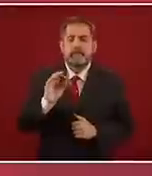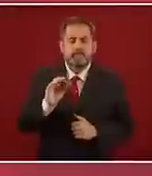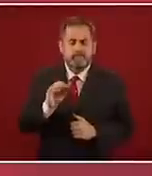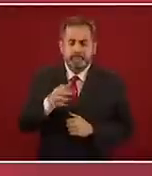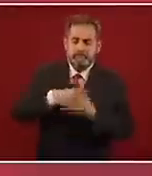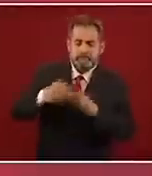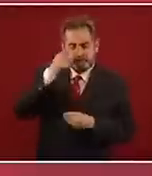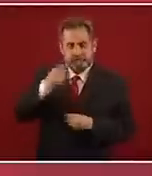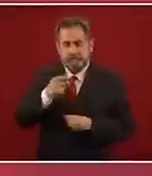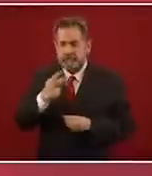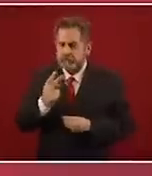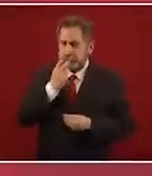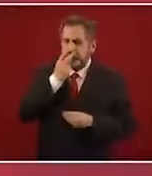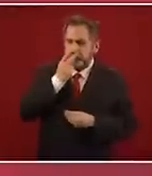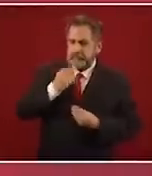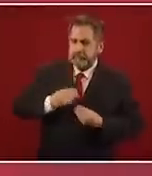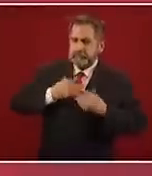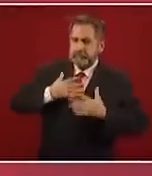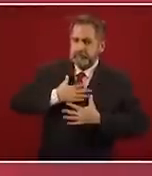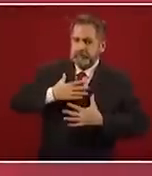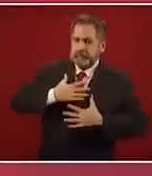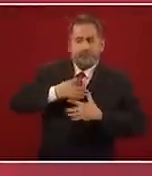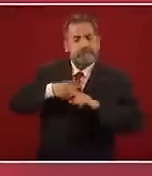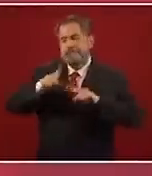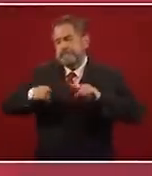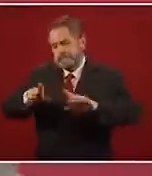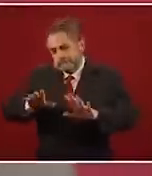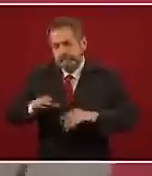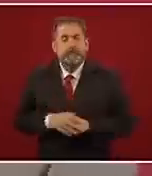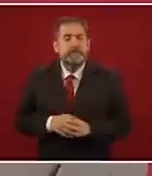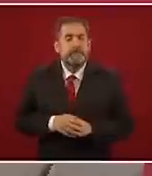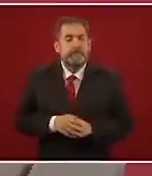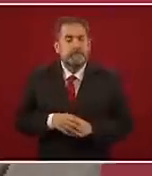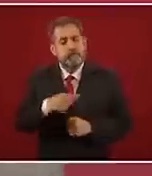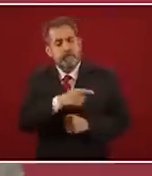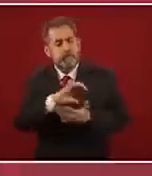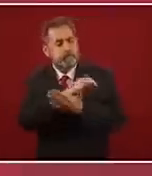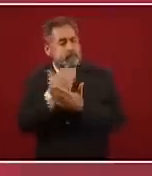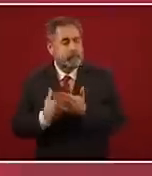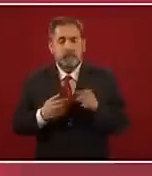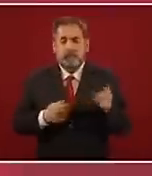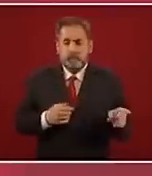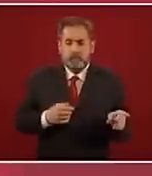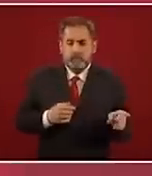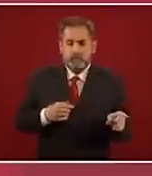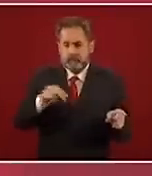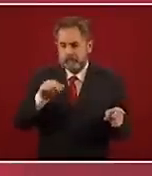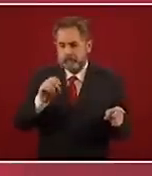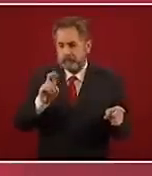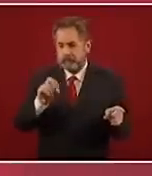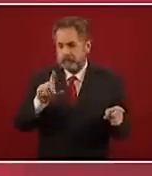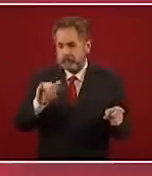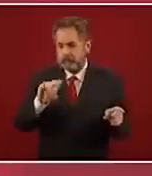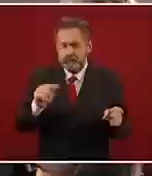sustitución de apoyo respiratorio. Y sobre el contrato, básicamente es un modelo, insisto,